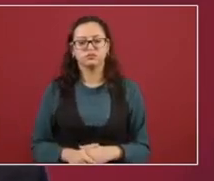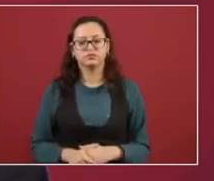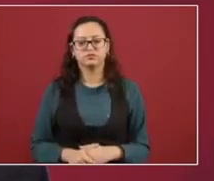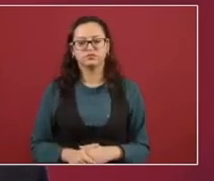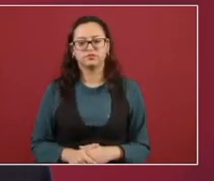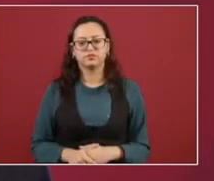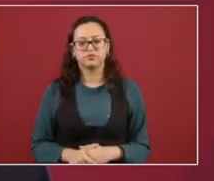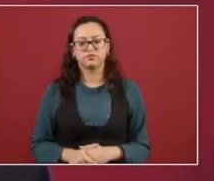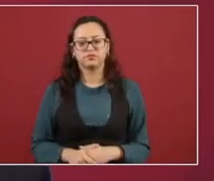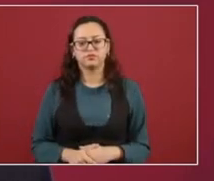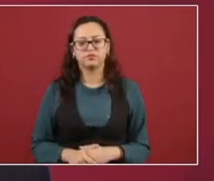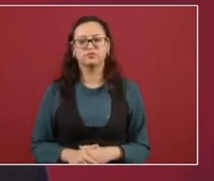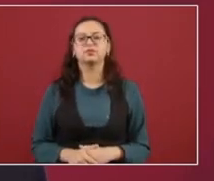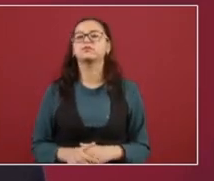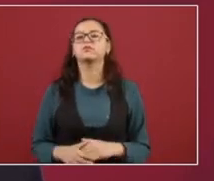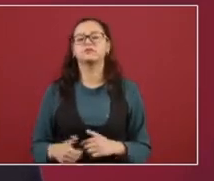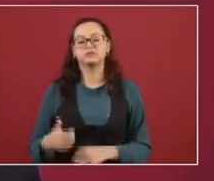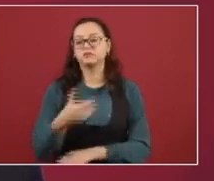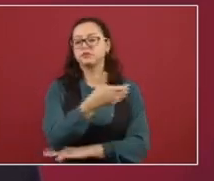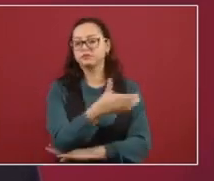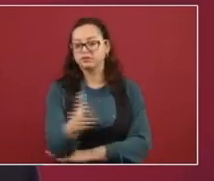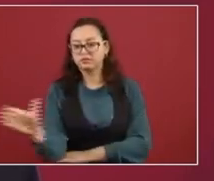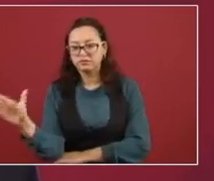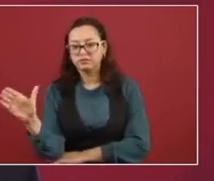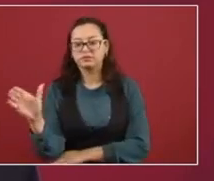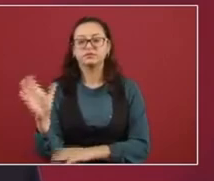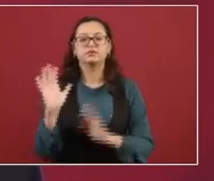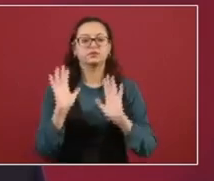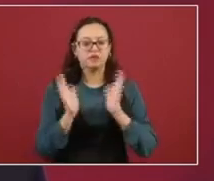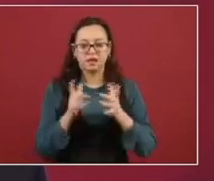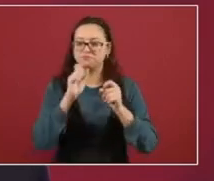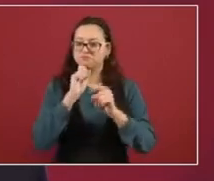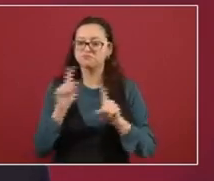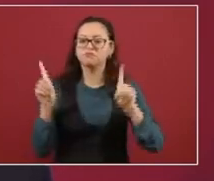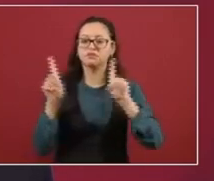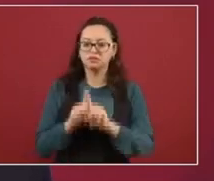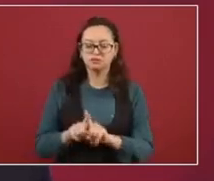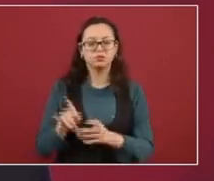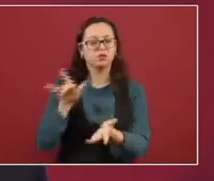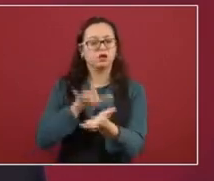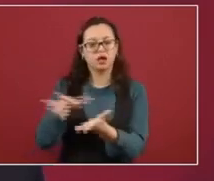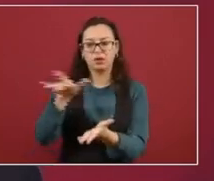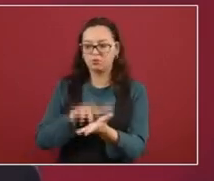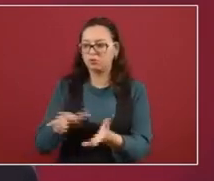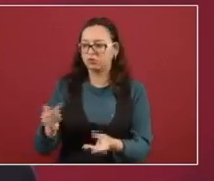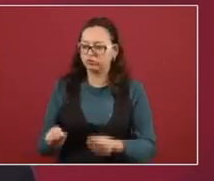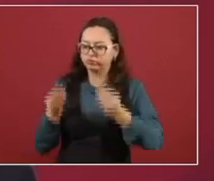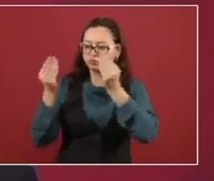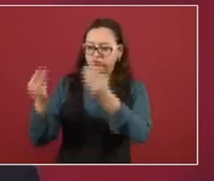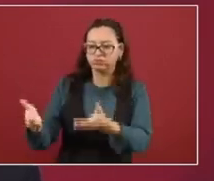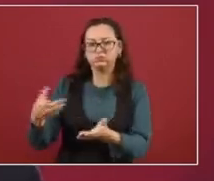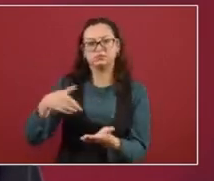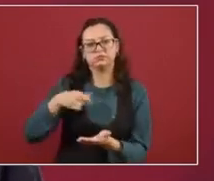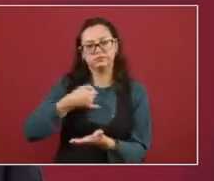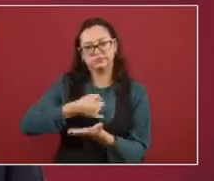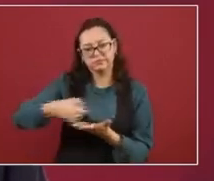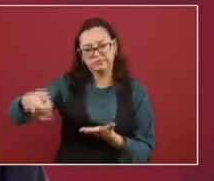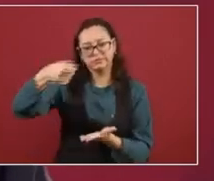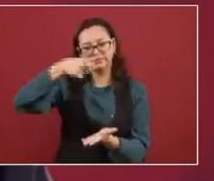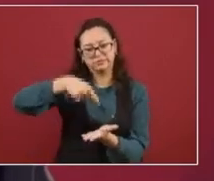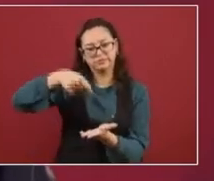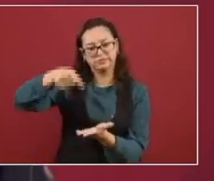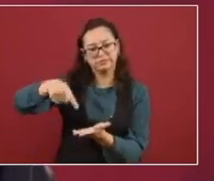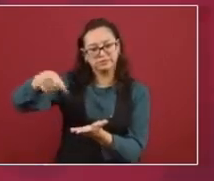y ya los campesinos están recibiendo sus apoyos para sembrar, y ya